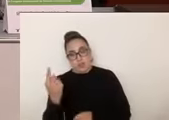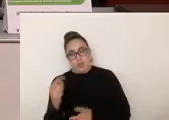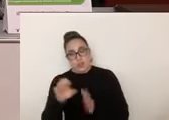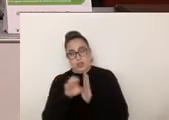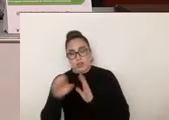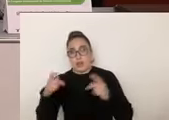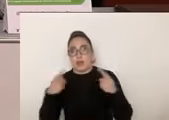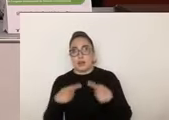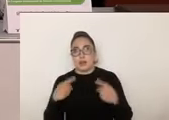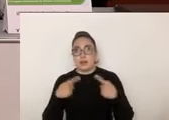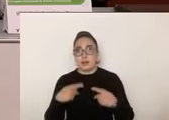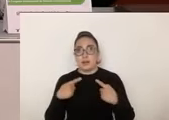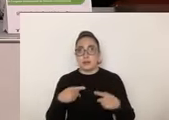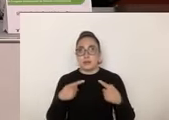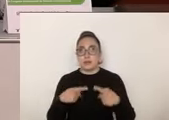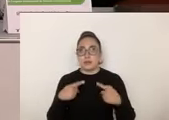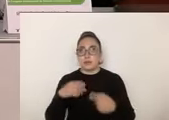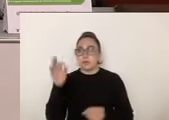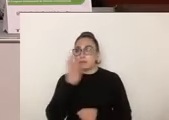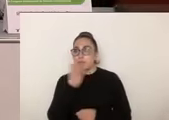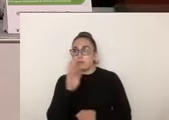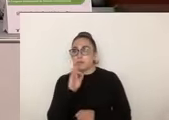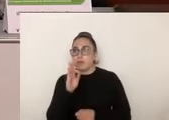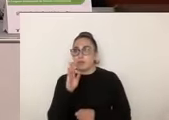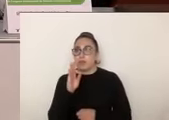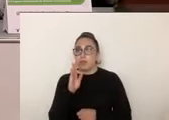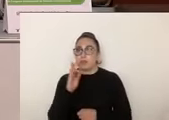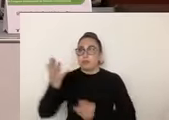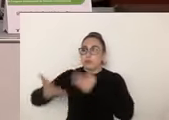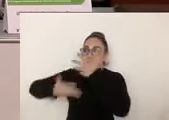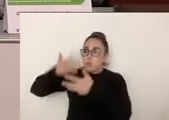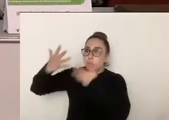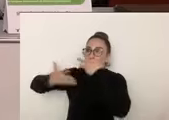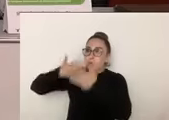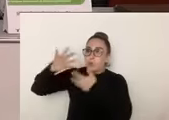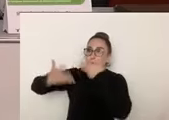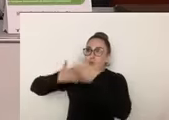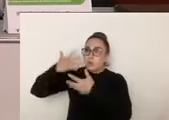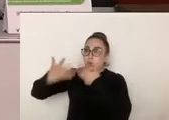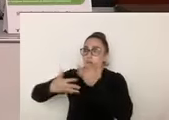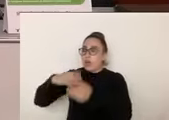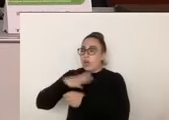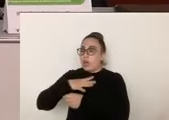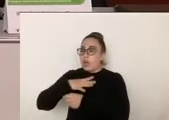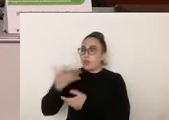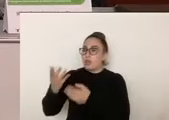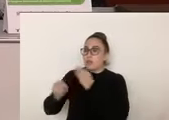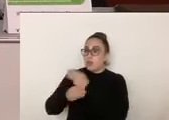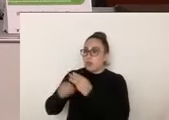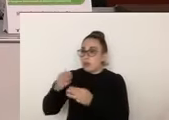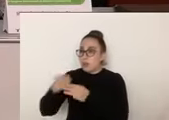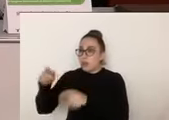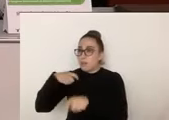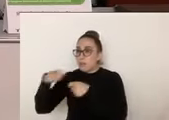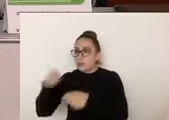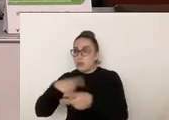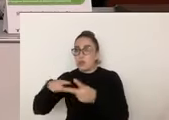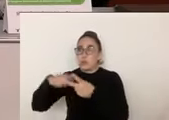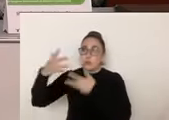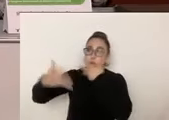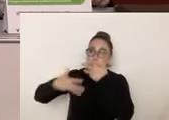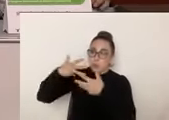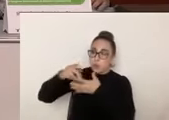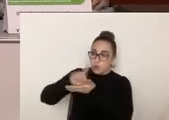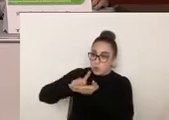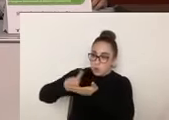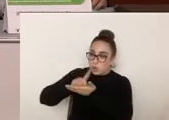la ingesta de 4 bolas de caucho con 1,5 kilos de cocaína y se viene a España para regurgitarlo